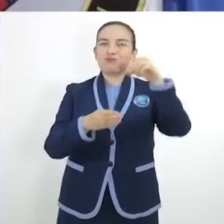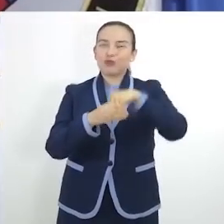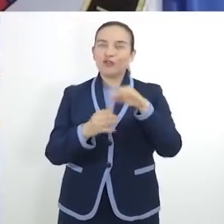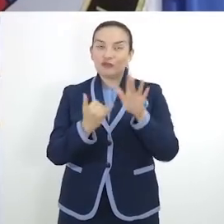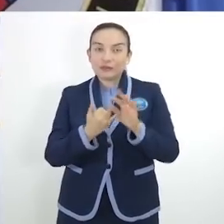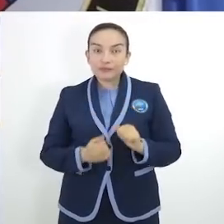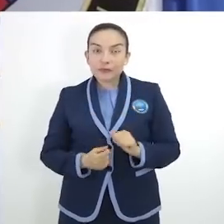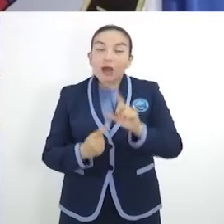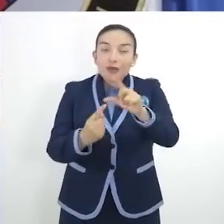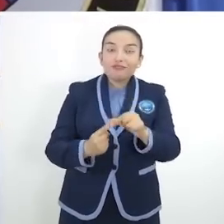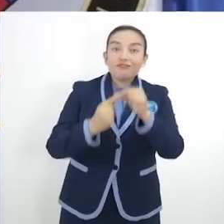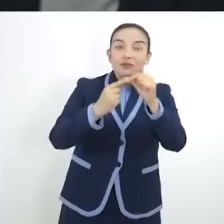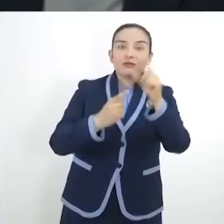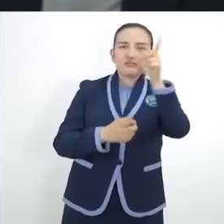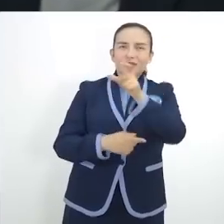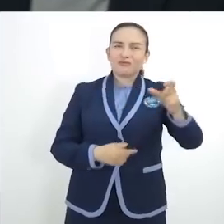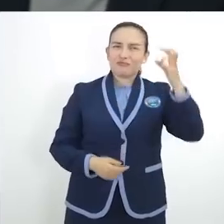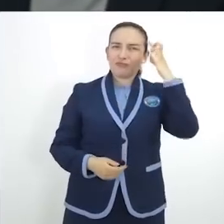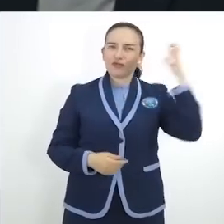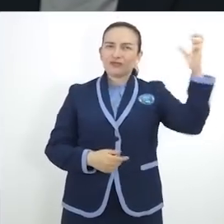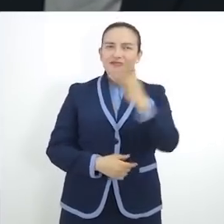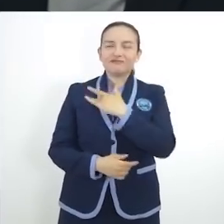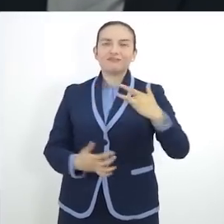especialmente de los profesionales de la salud,